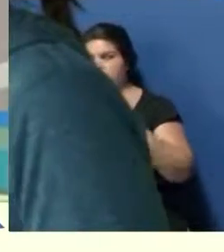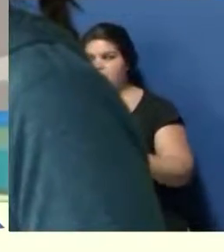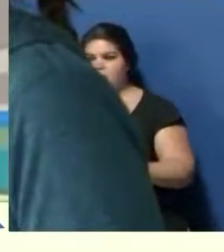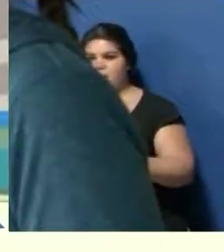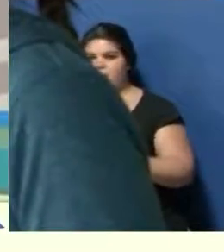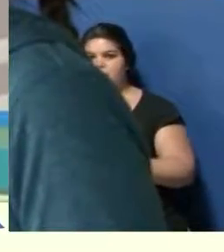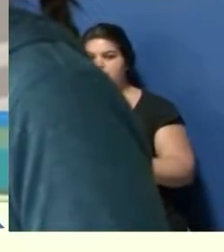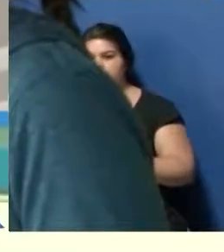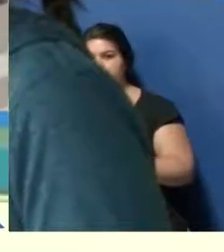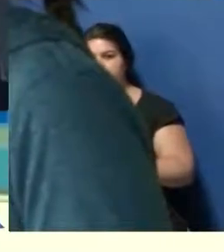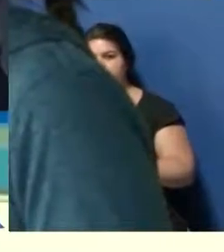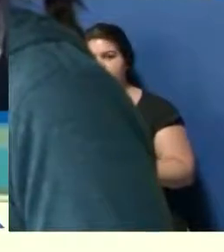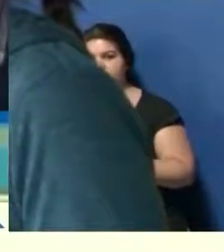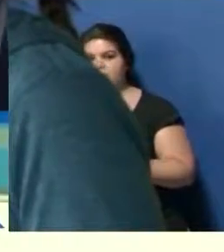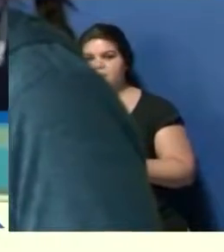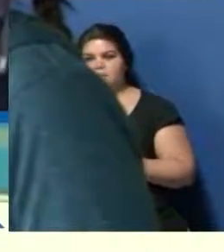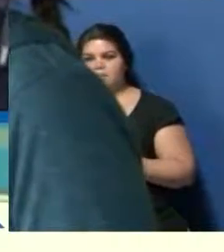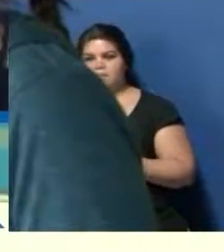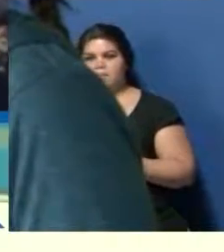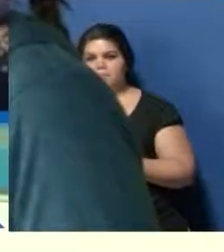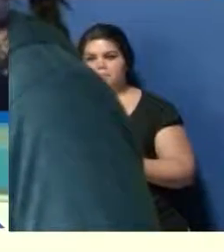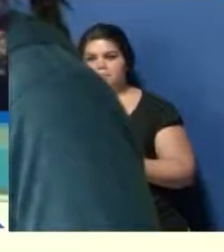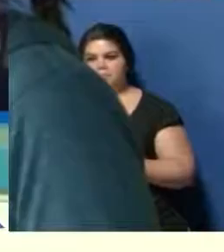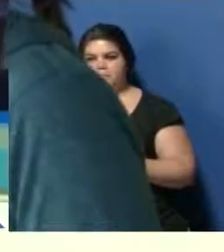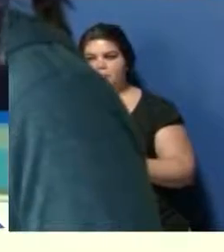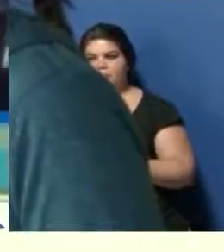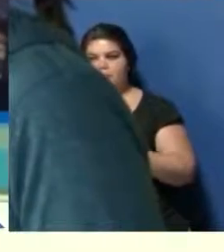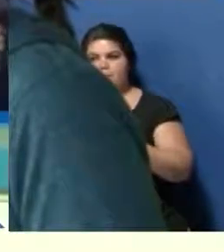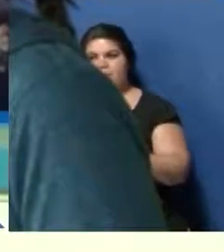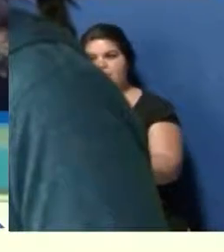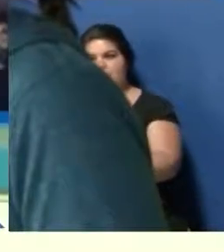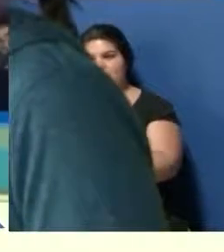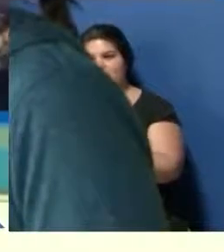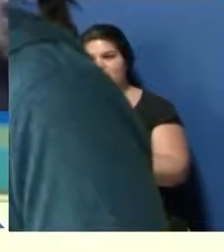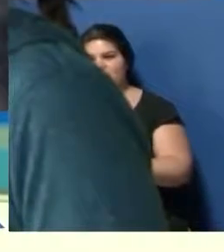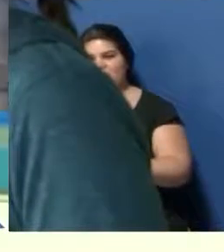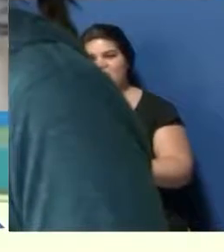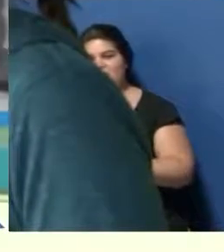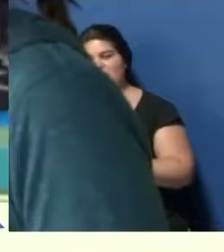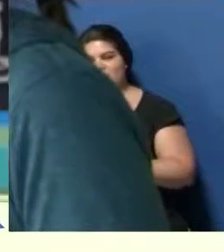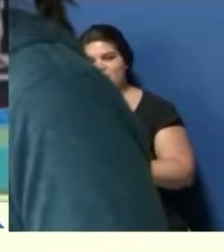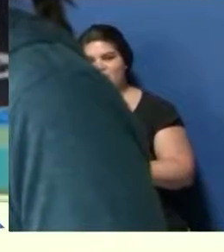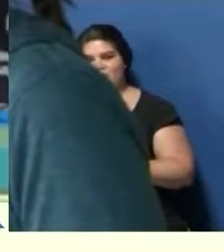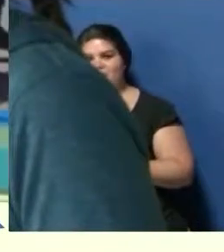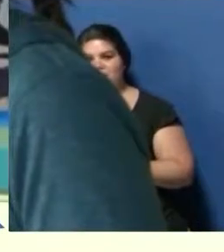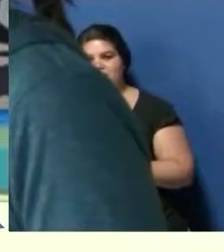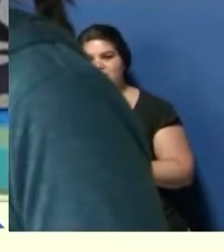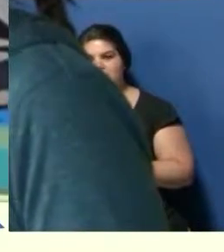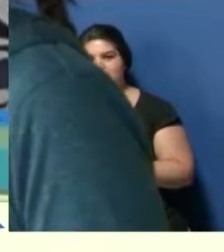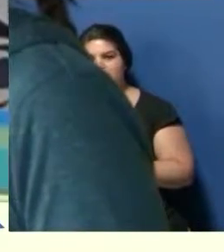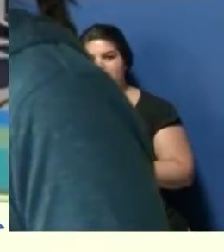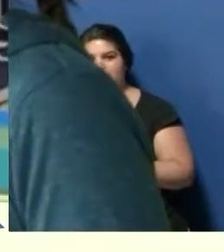teníamos una desocupación, digamos, mucho más alta de lo que hoy tenemos, una deuda más alta de la que hoy tenemos. Por lo